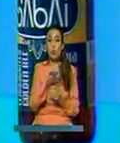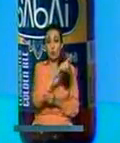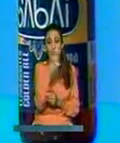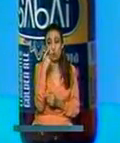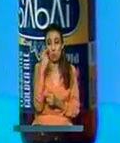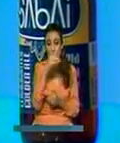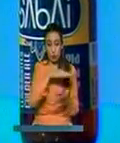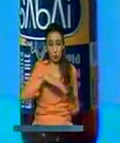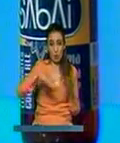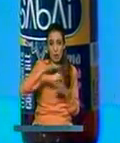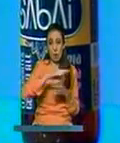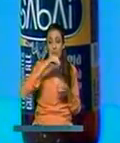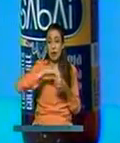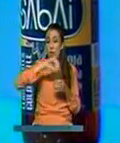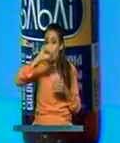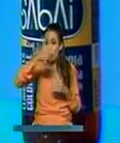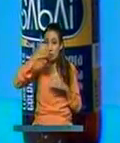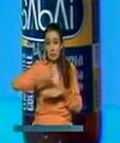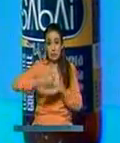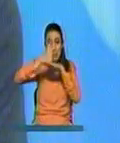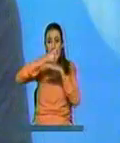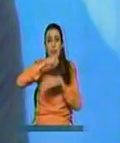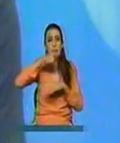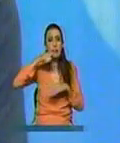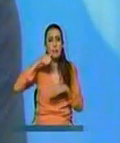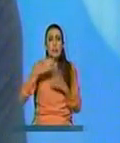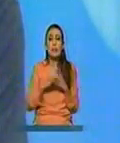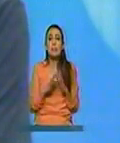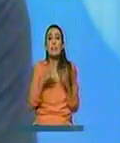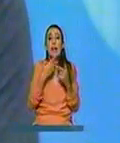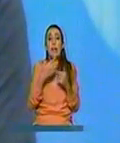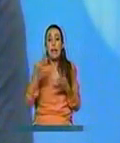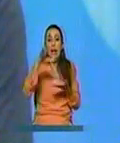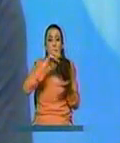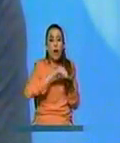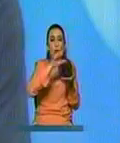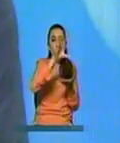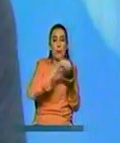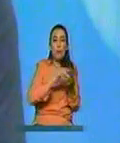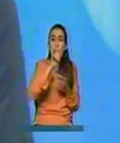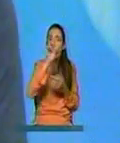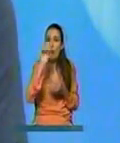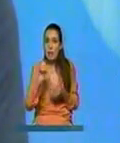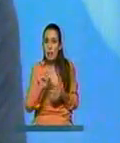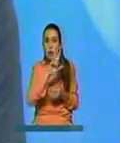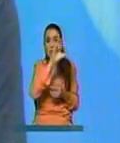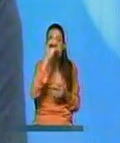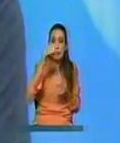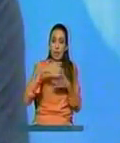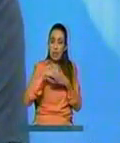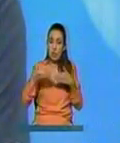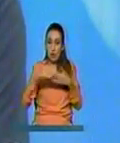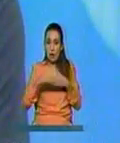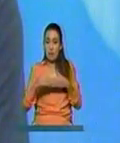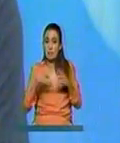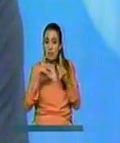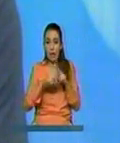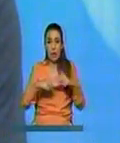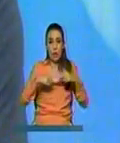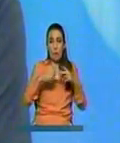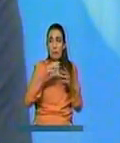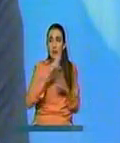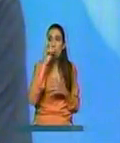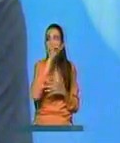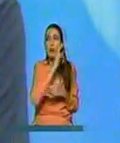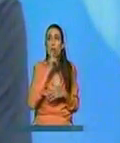mercado de exportación, el mercado élite de cervezas, tú tienes gente que colecciona cervezas, que paga $20-$30 por una cerveza de colección. Tú tienes eso en Estados Unidos,